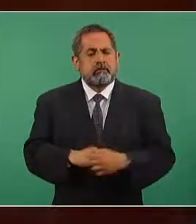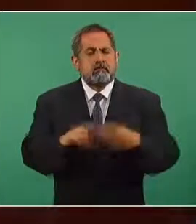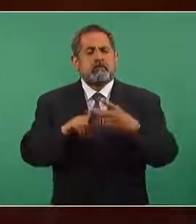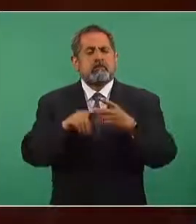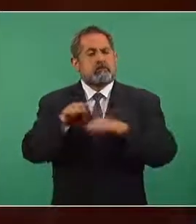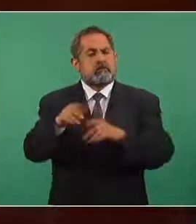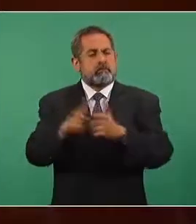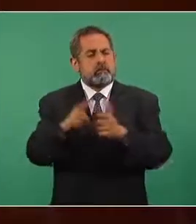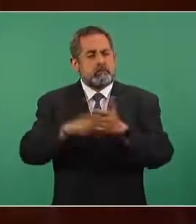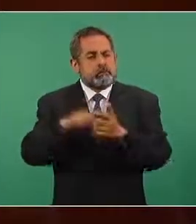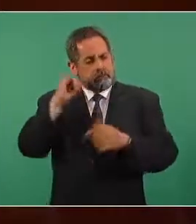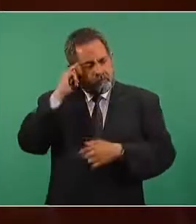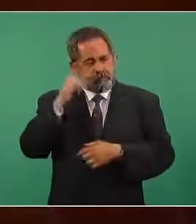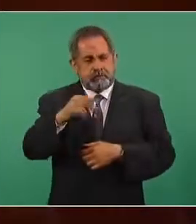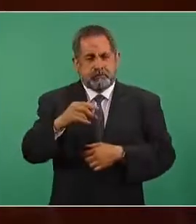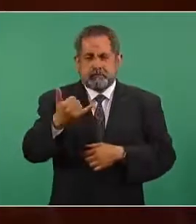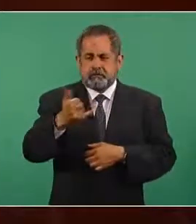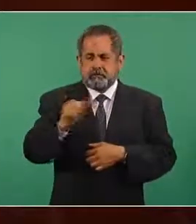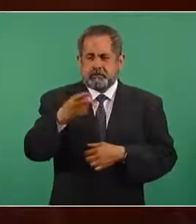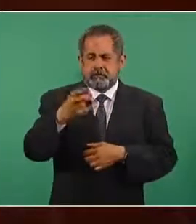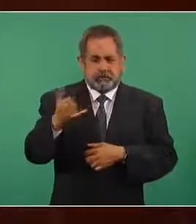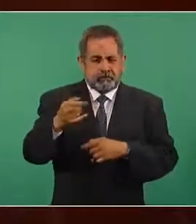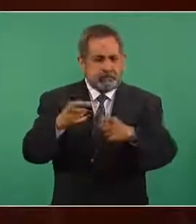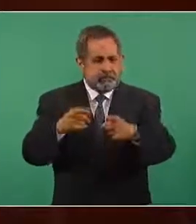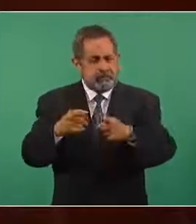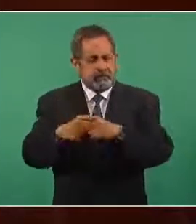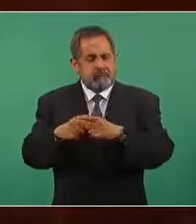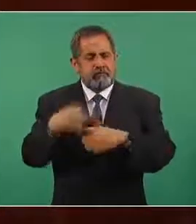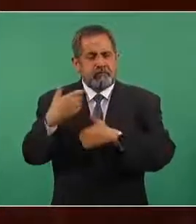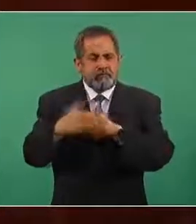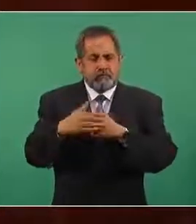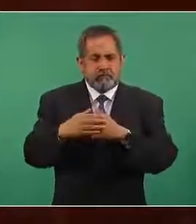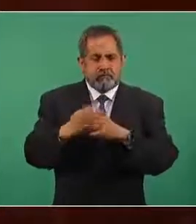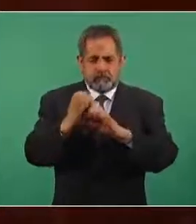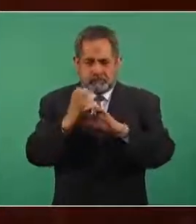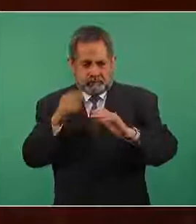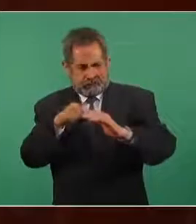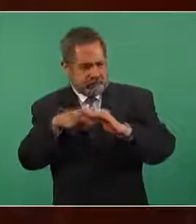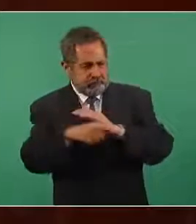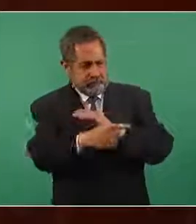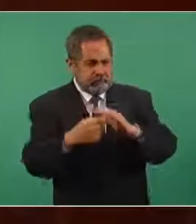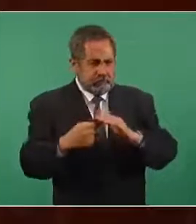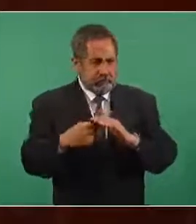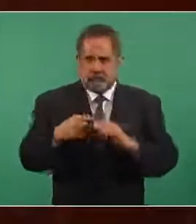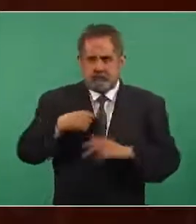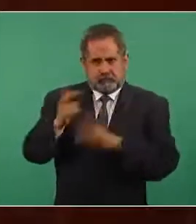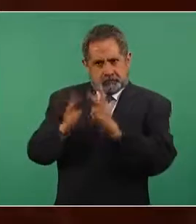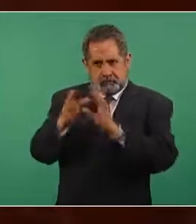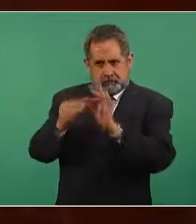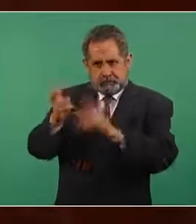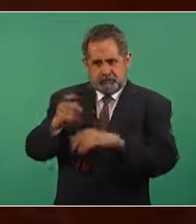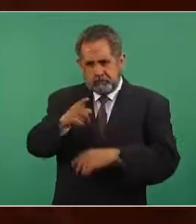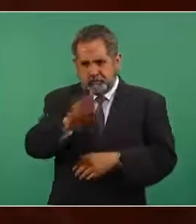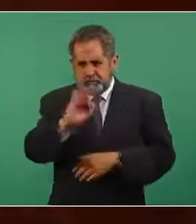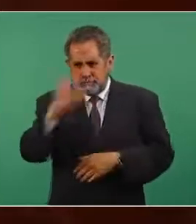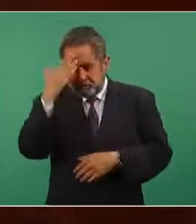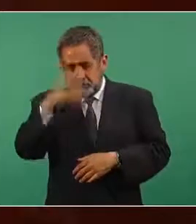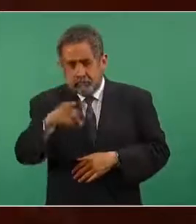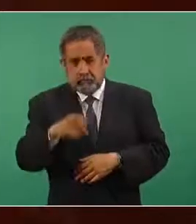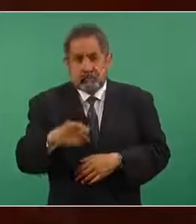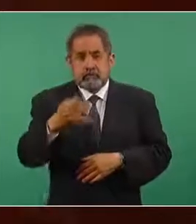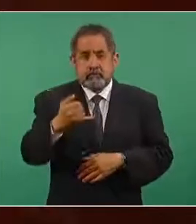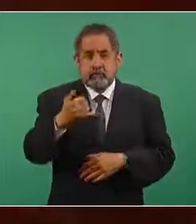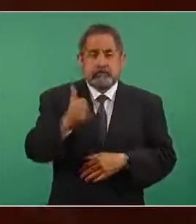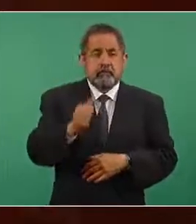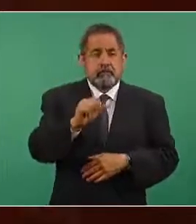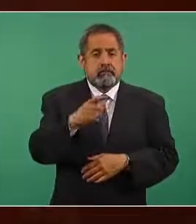yaquis, mencionaba usted que le están haciendo un acueducto, también esa es una precisión, no es el tema que le voy a tratar, pero no sé si usted sepa que los yaquis no están